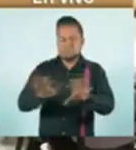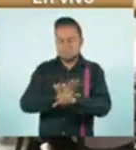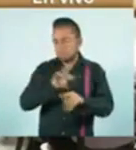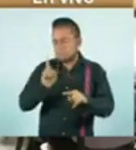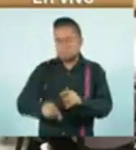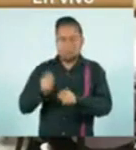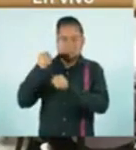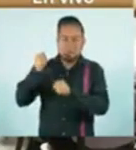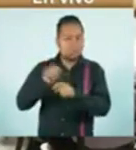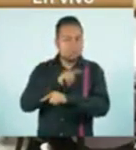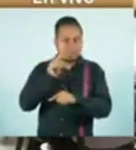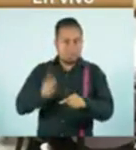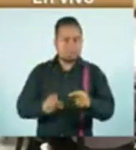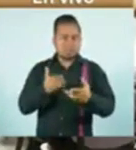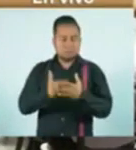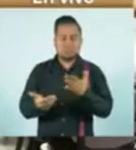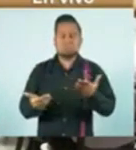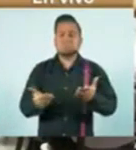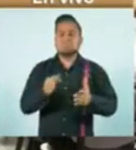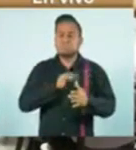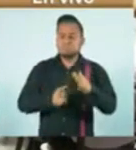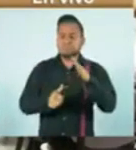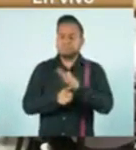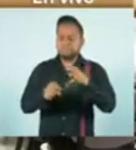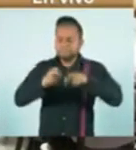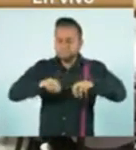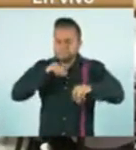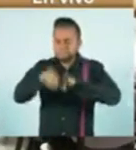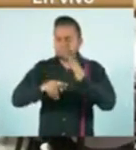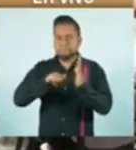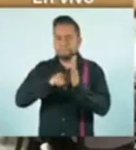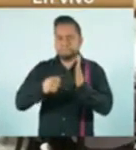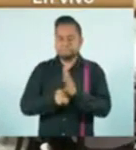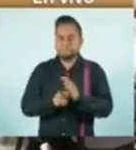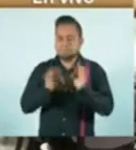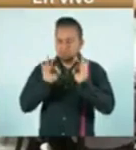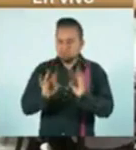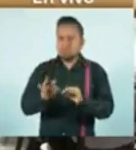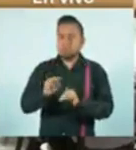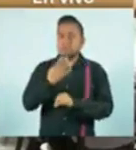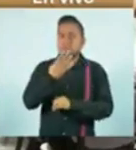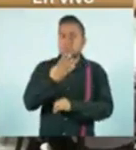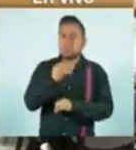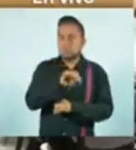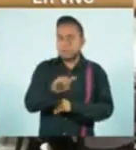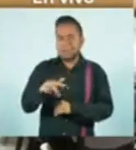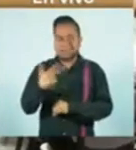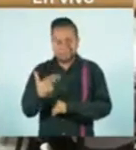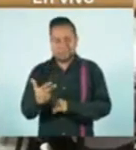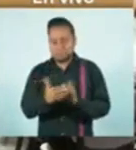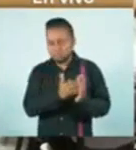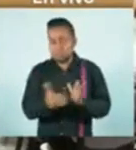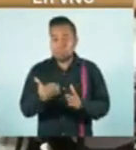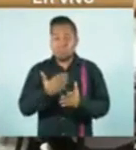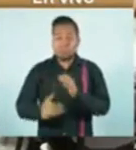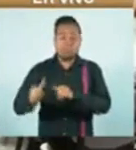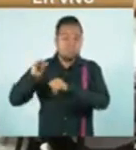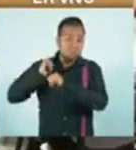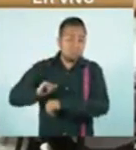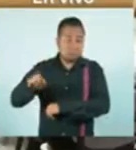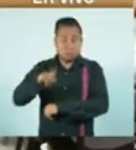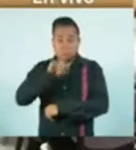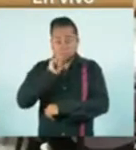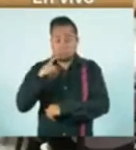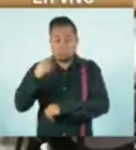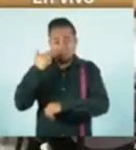retiraron. Vamos a programar una mesa de trabajo técnica estrictamente de 9 al 13 y las autoridades también tienen